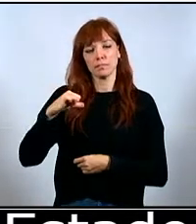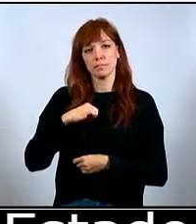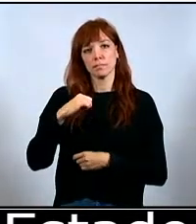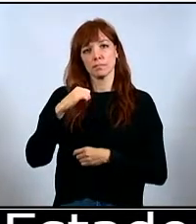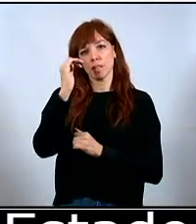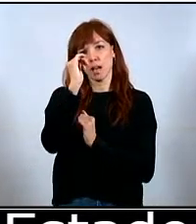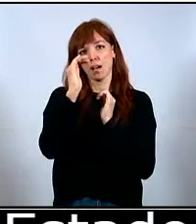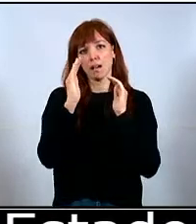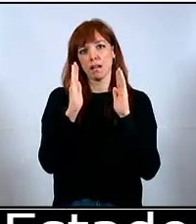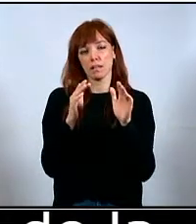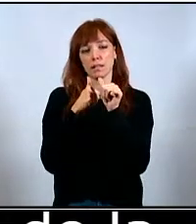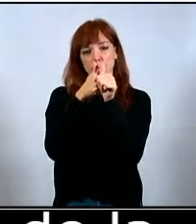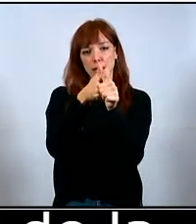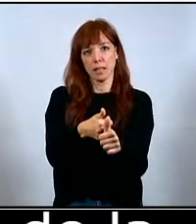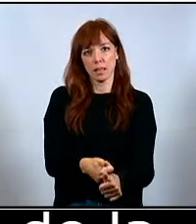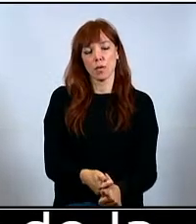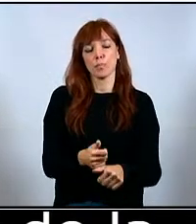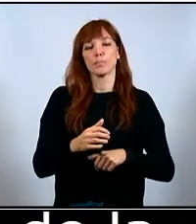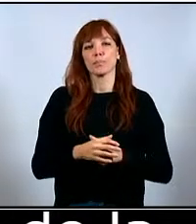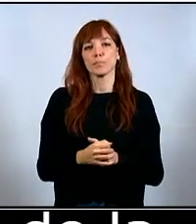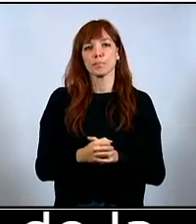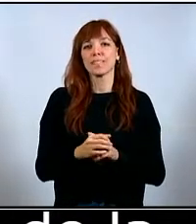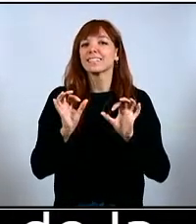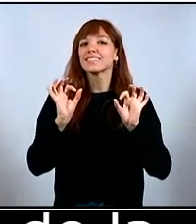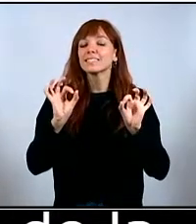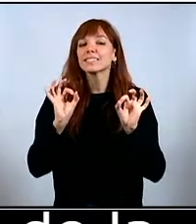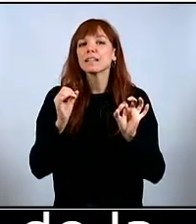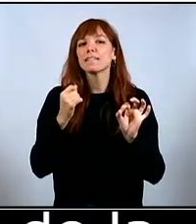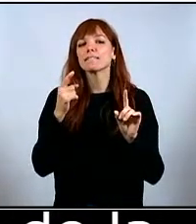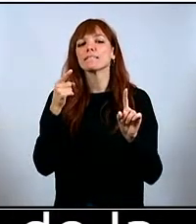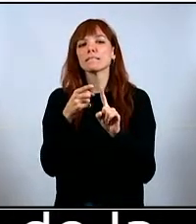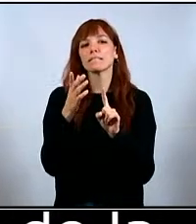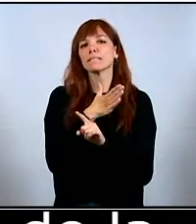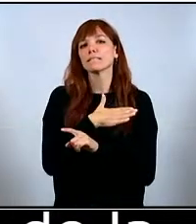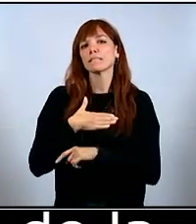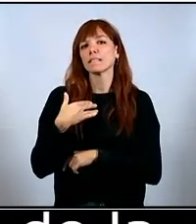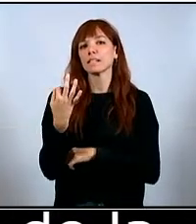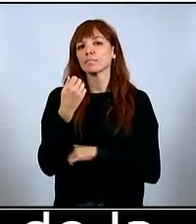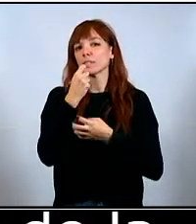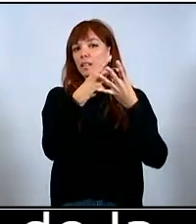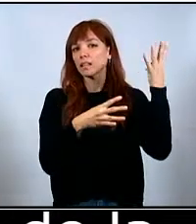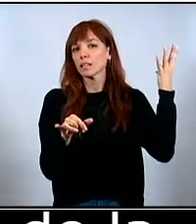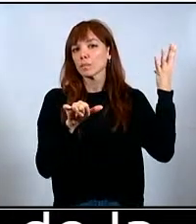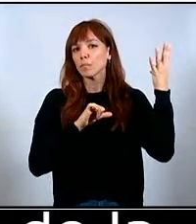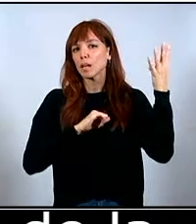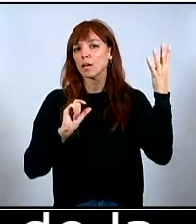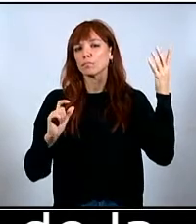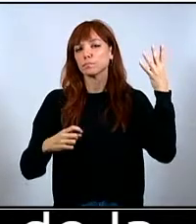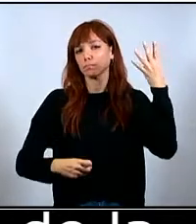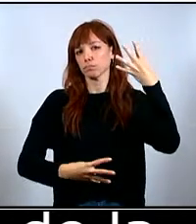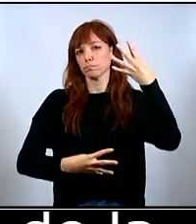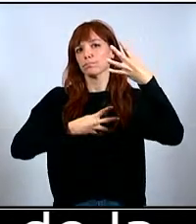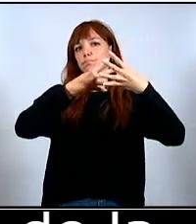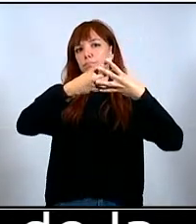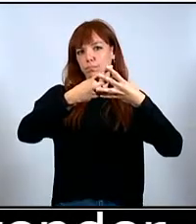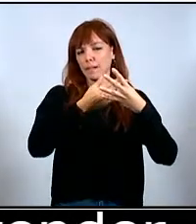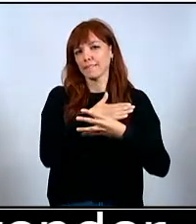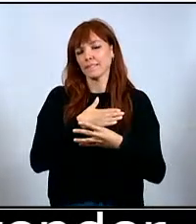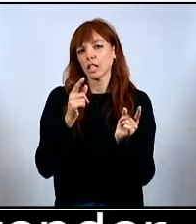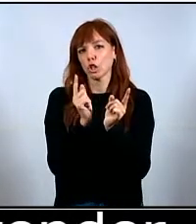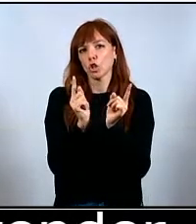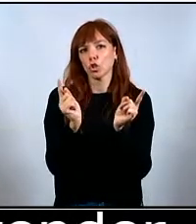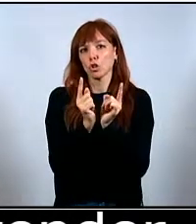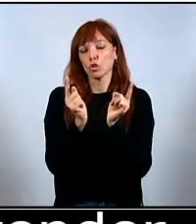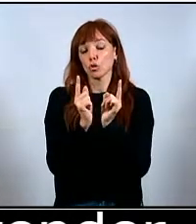la Dependencia, el SAAD. En concreto, se pretende disminuir las listas de espera, atender los incrementos de cuantías en